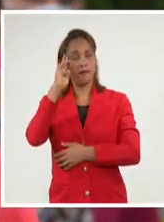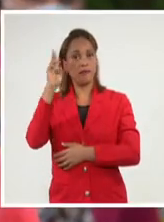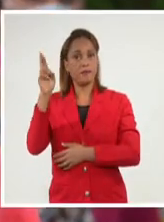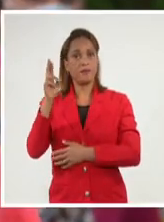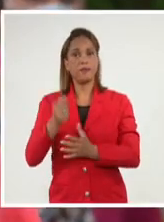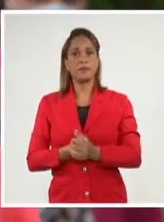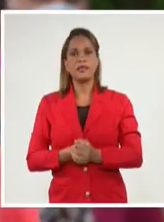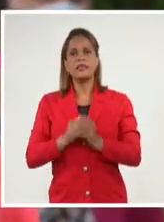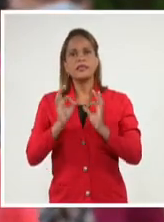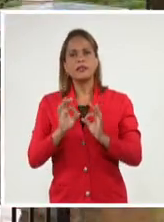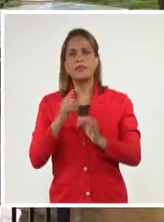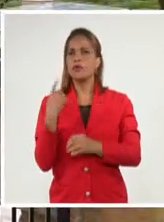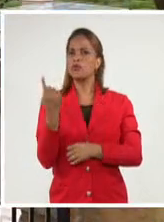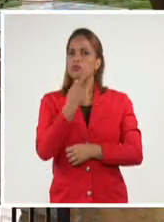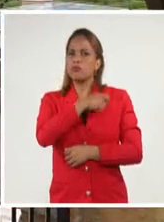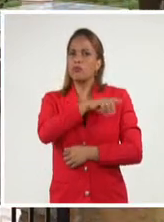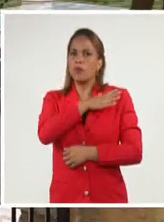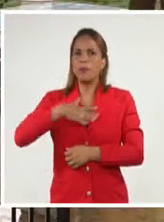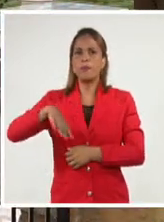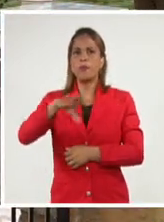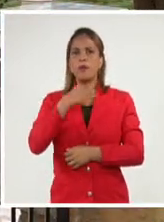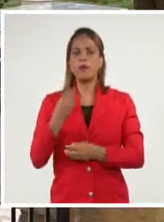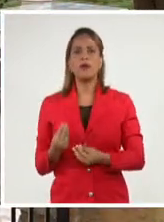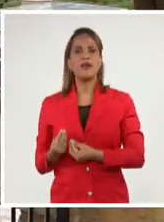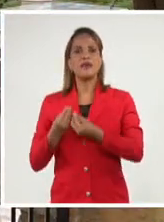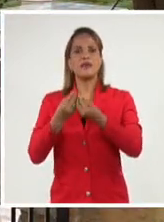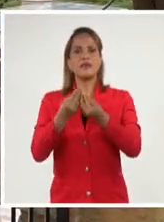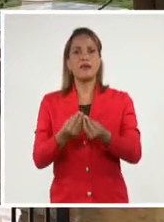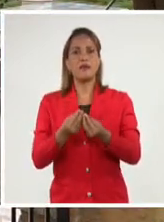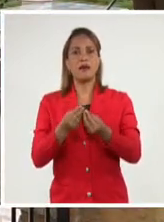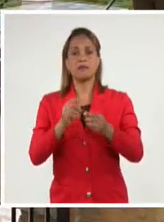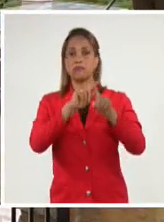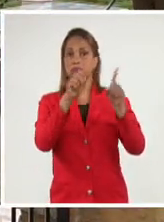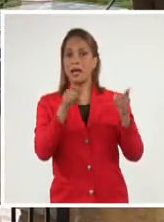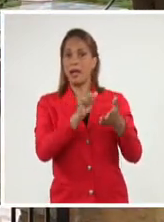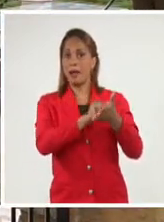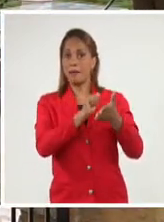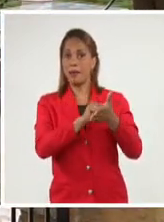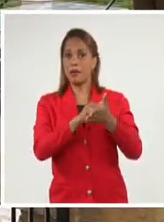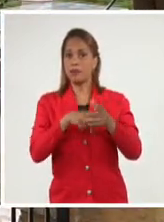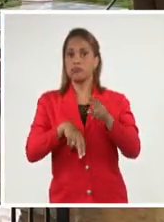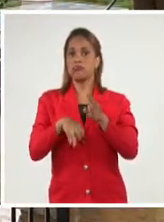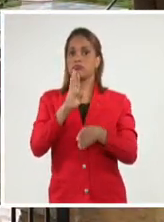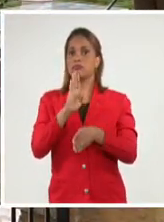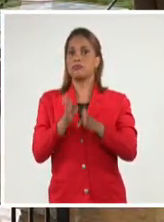en nombre del pueblo de Cuba, llevada hasta su tumba en ceremonia militar.